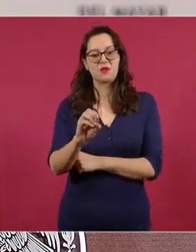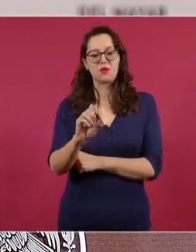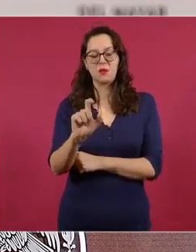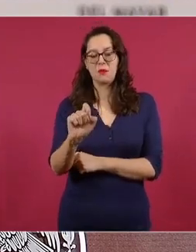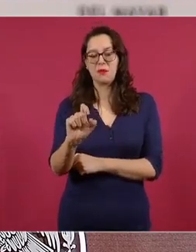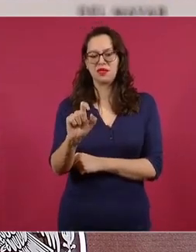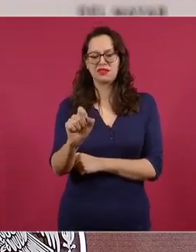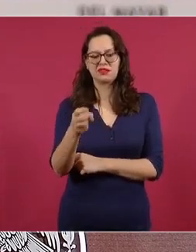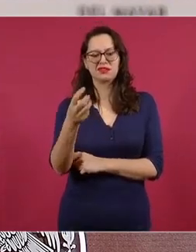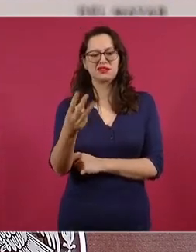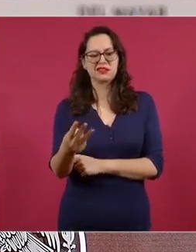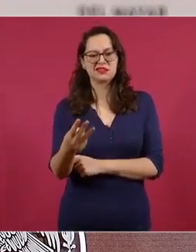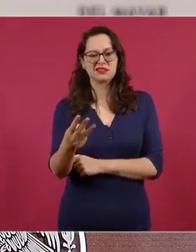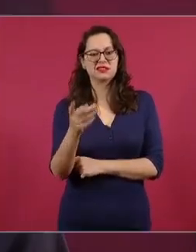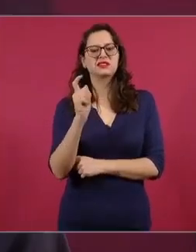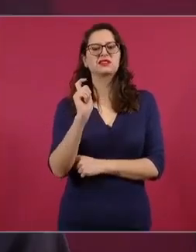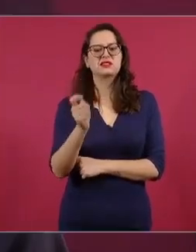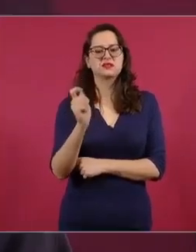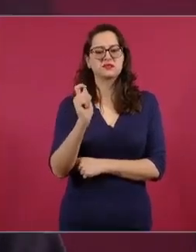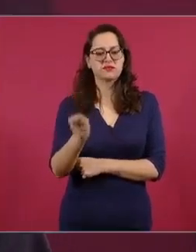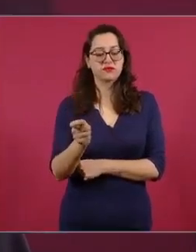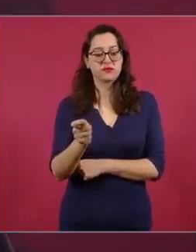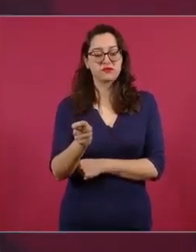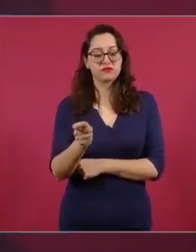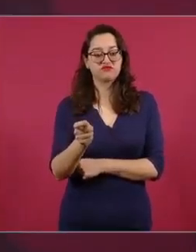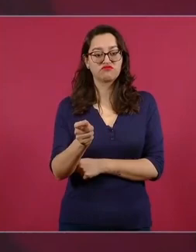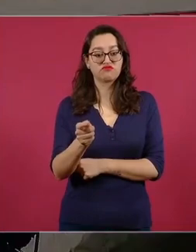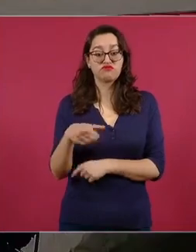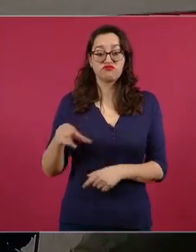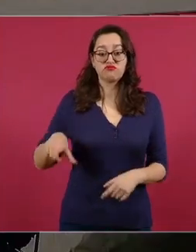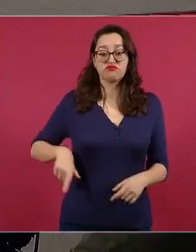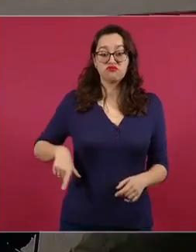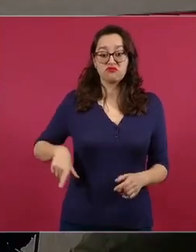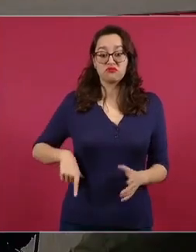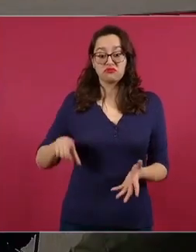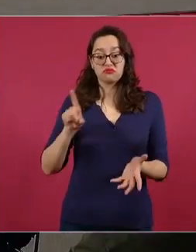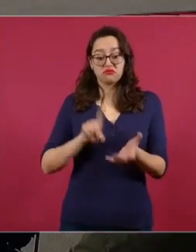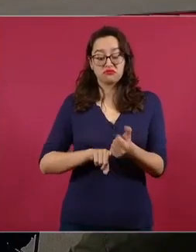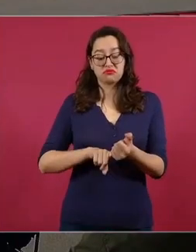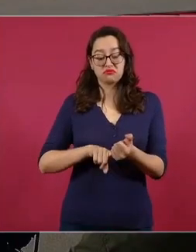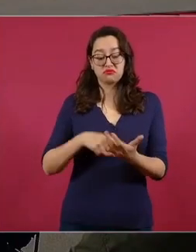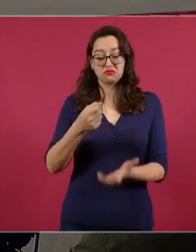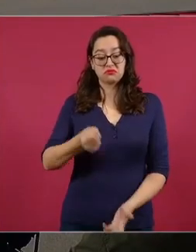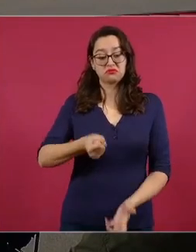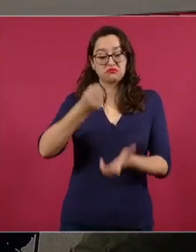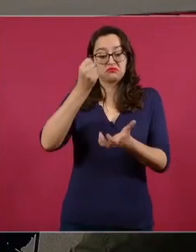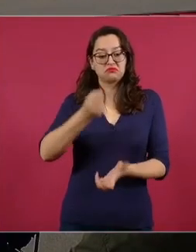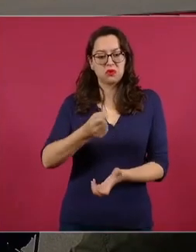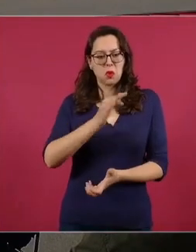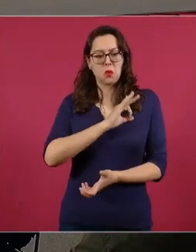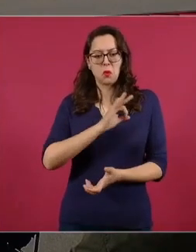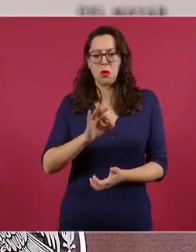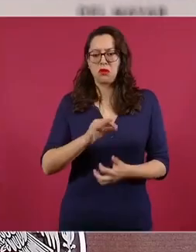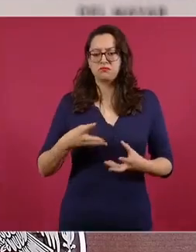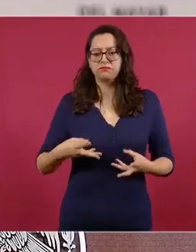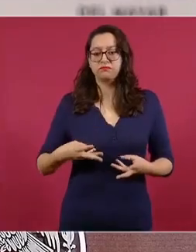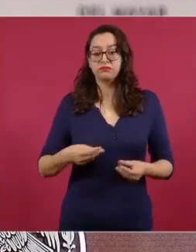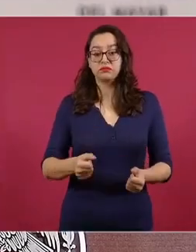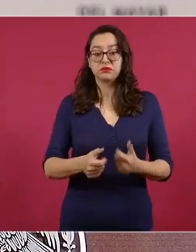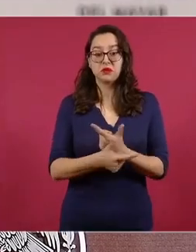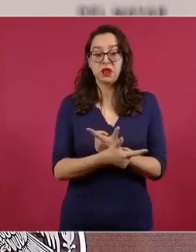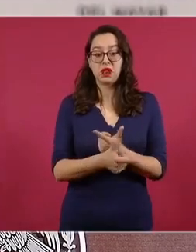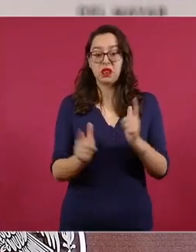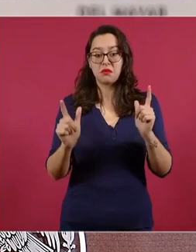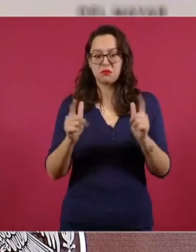conducidos o constituidos y gastados o ejercidos por el presidente de